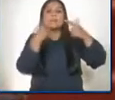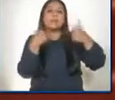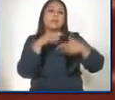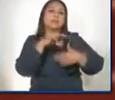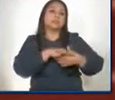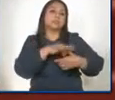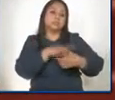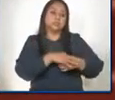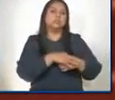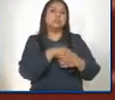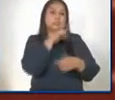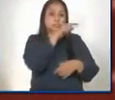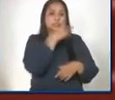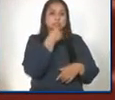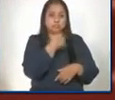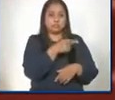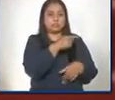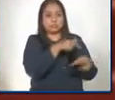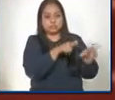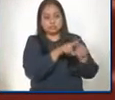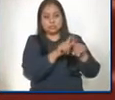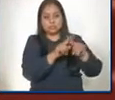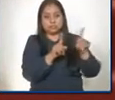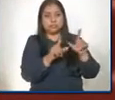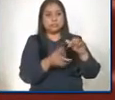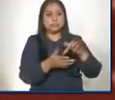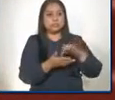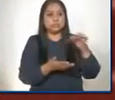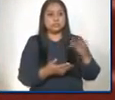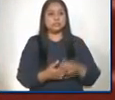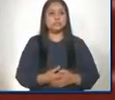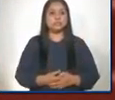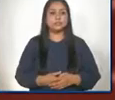este caso, de las votaciones.